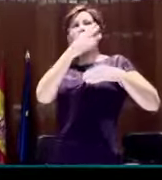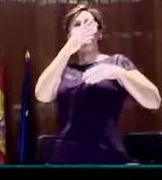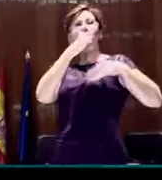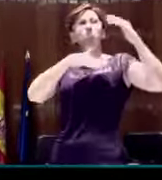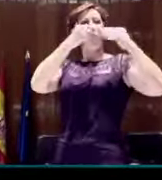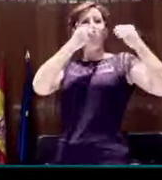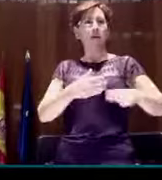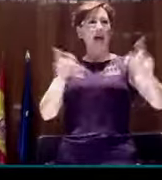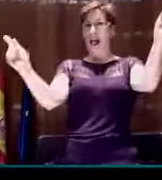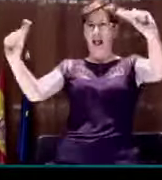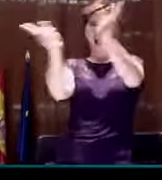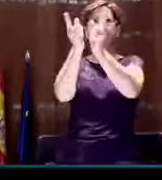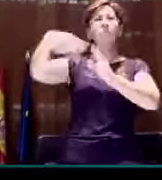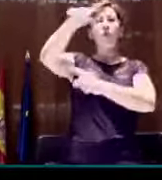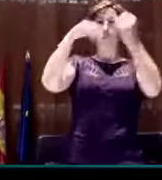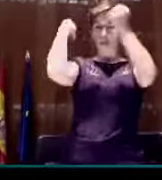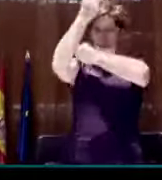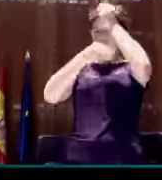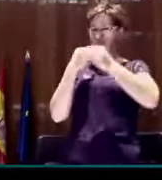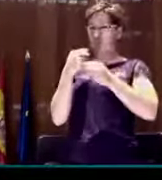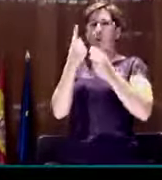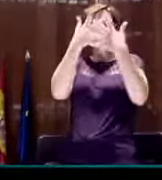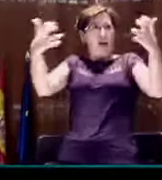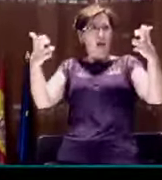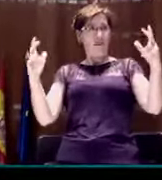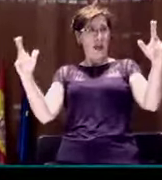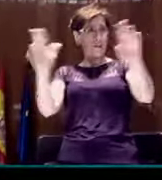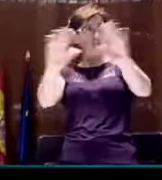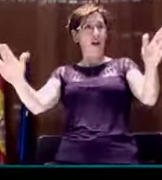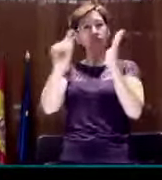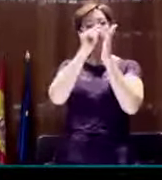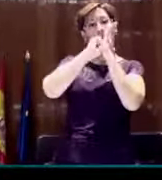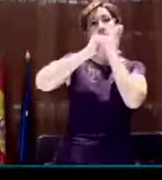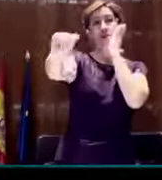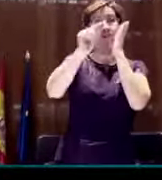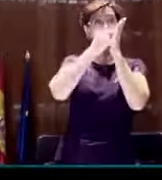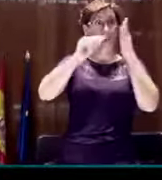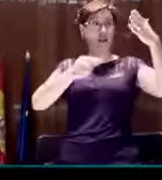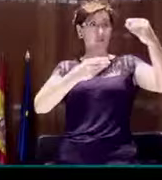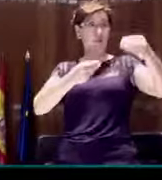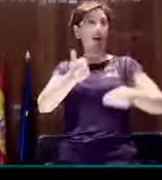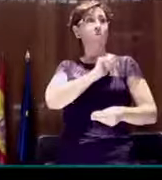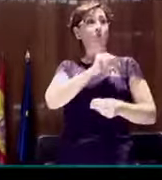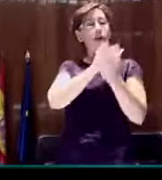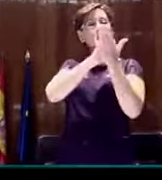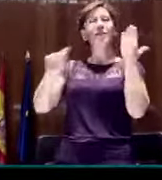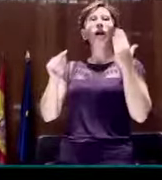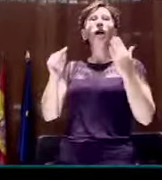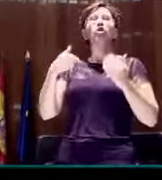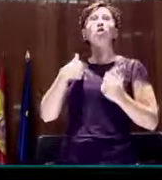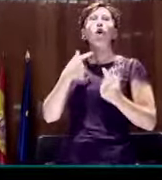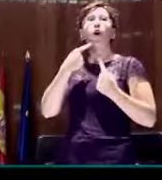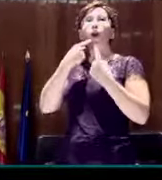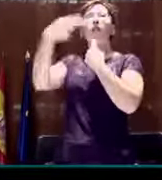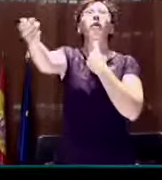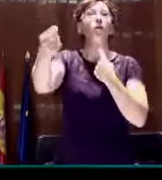30 segundos, una frase. ¿Qué le recomendarían? Si lo ponen aquí, Mariluz lo puede leer luego y a lo mejor puede actuar o puede hacer una especie